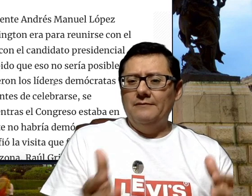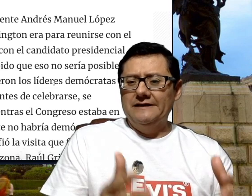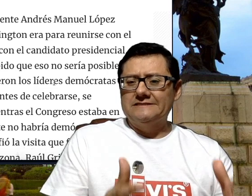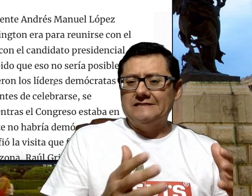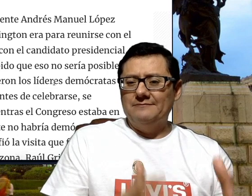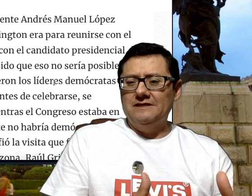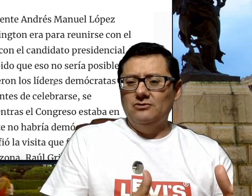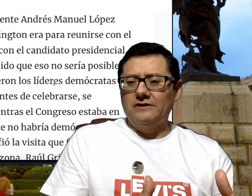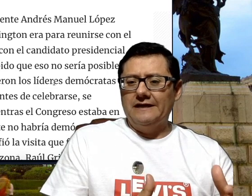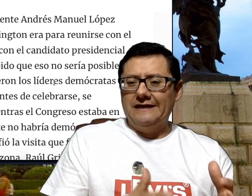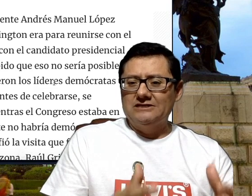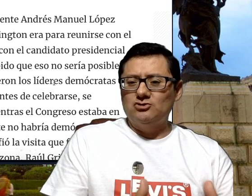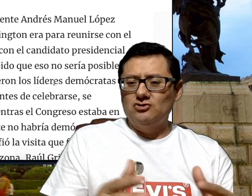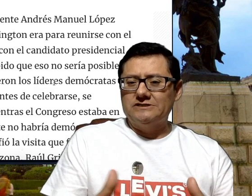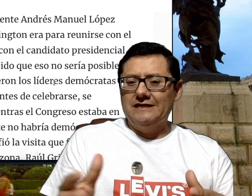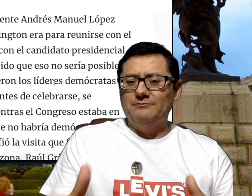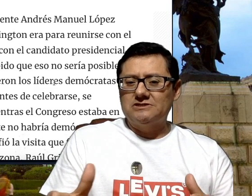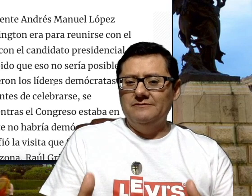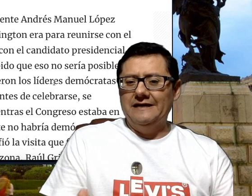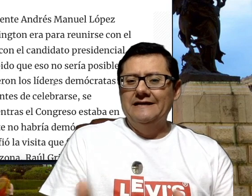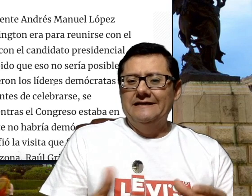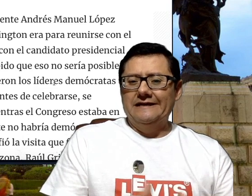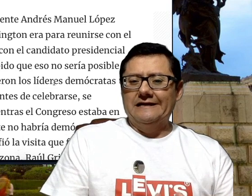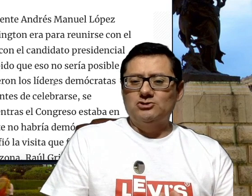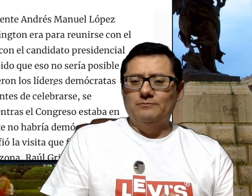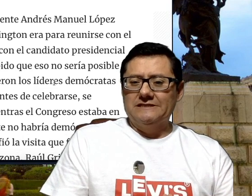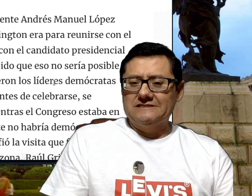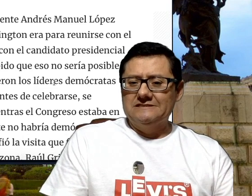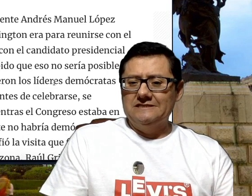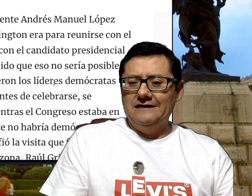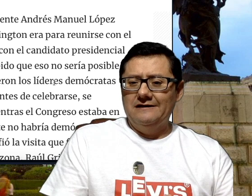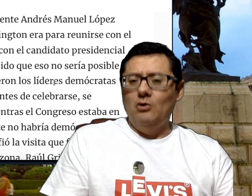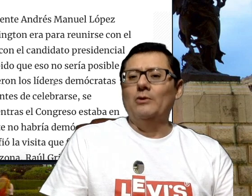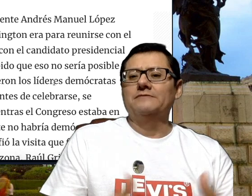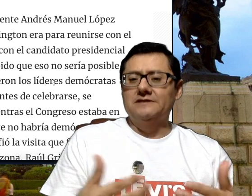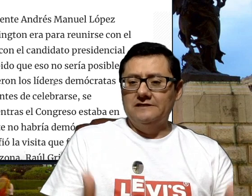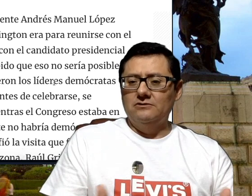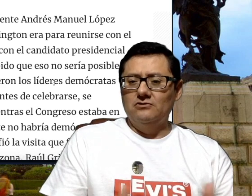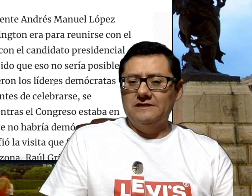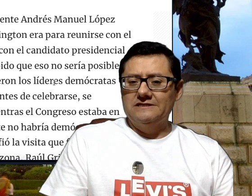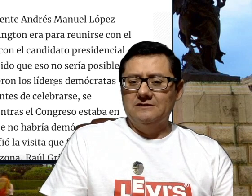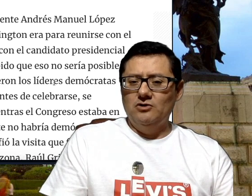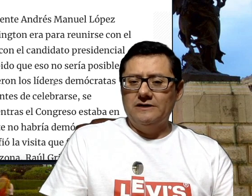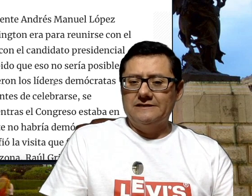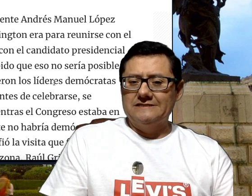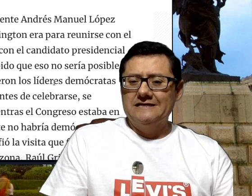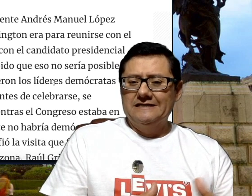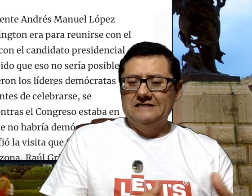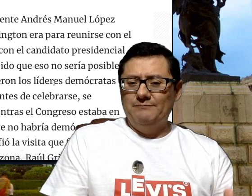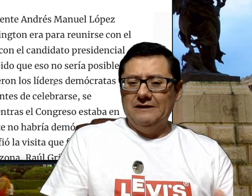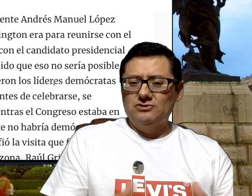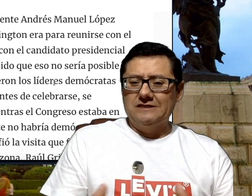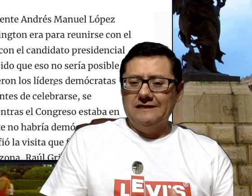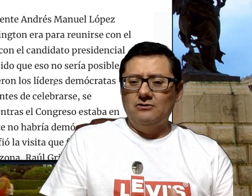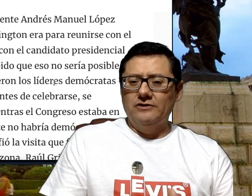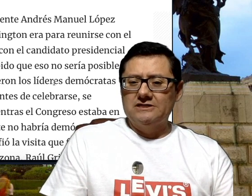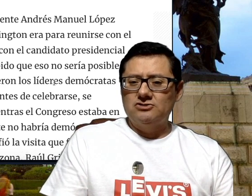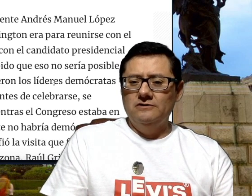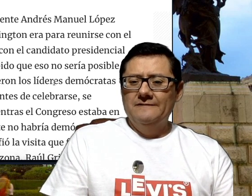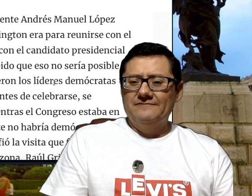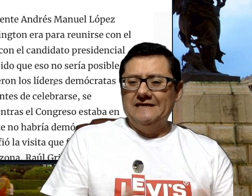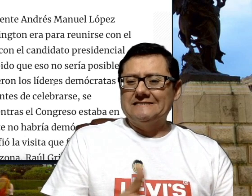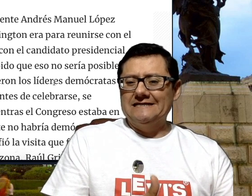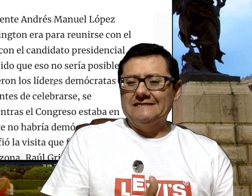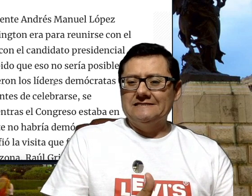debió haber sabido que eso no sería posible y que su presencia, como advirtieron los líderes demócratas hispanos en el